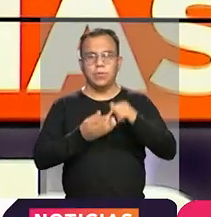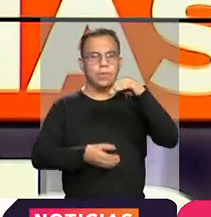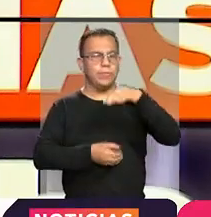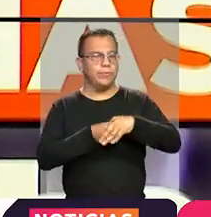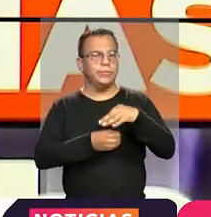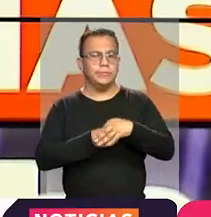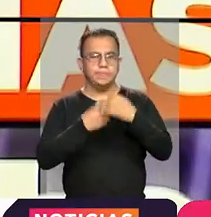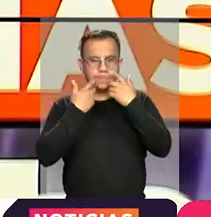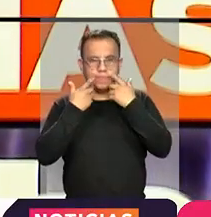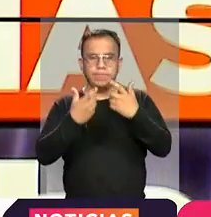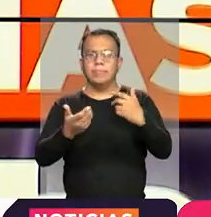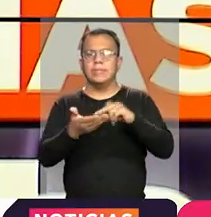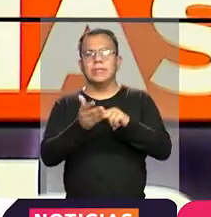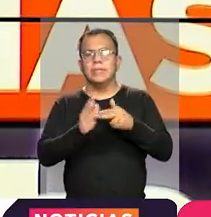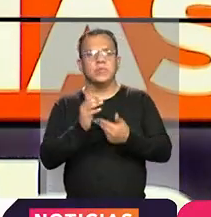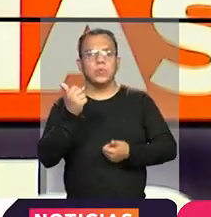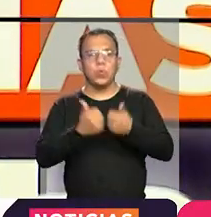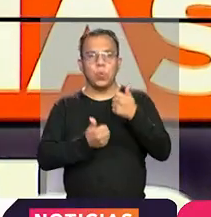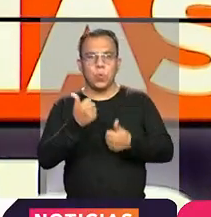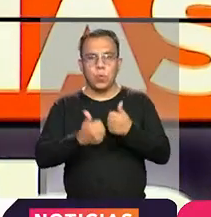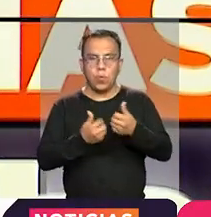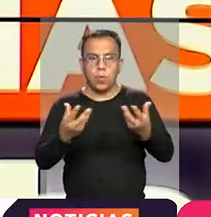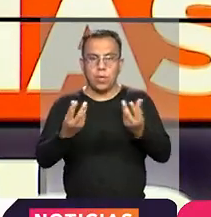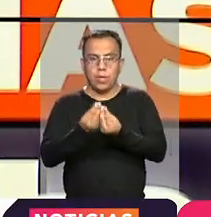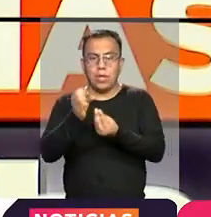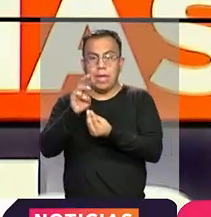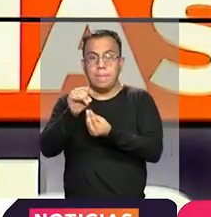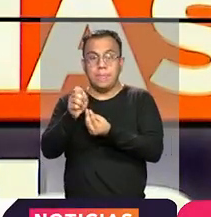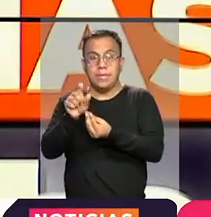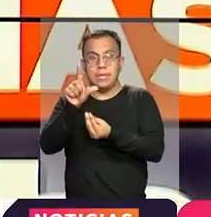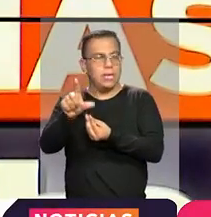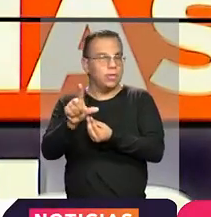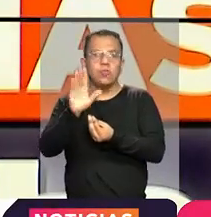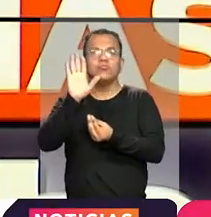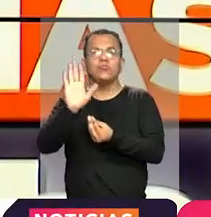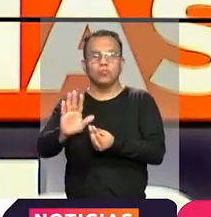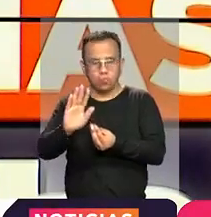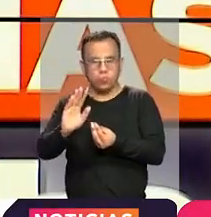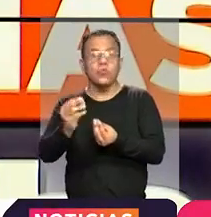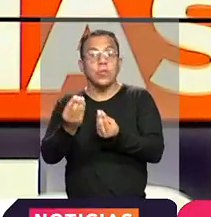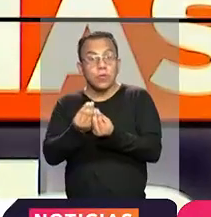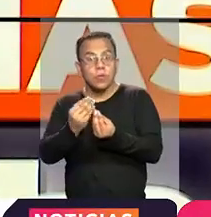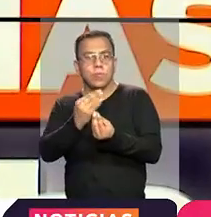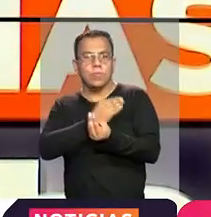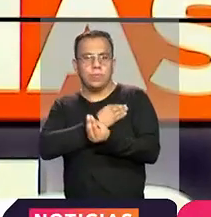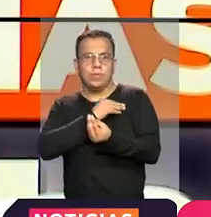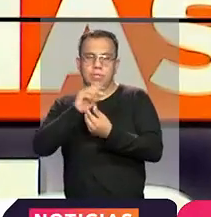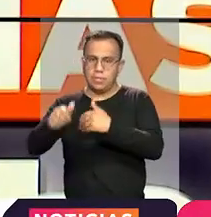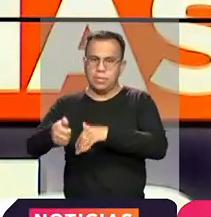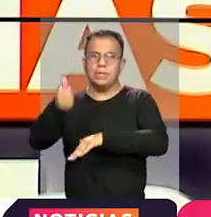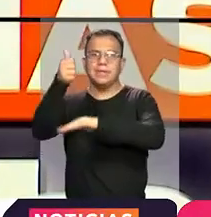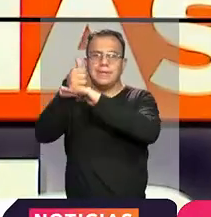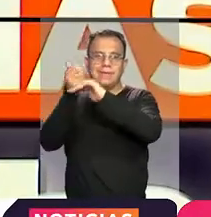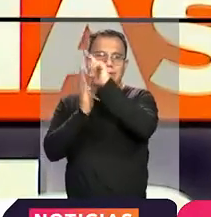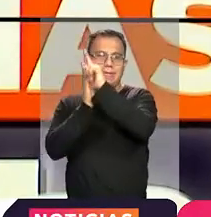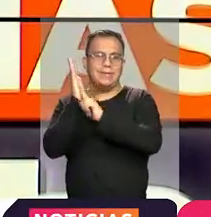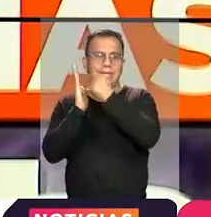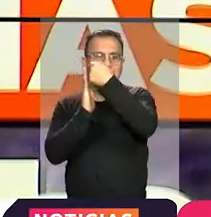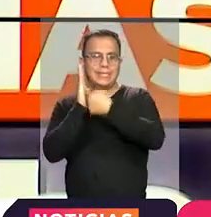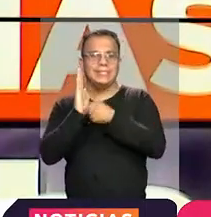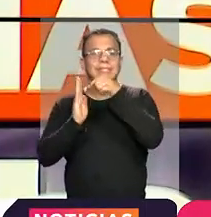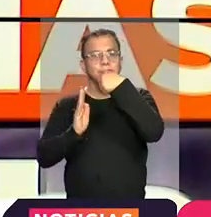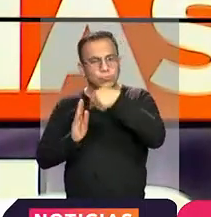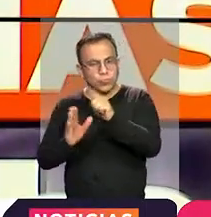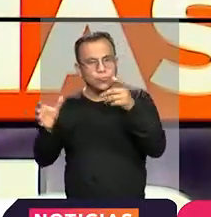pero ese no es un voto a miguel uribe es un voto al centro democrático y a la cabeza de lista de esa